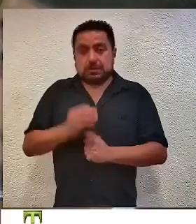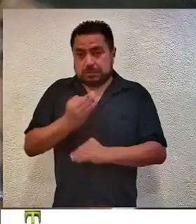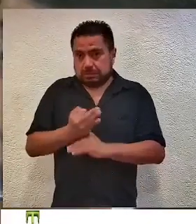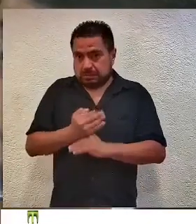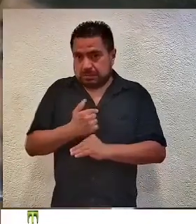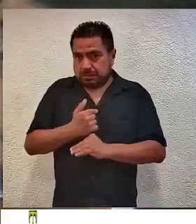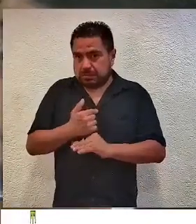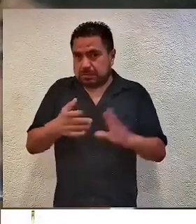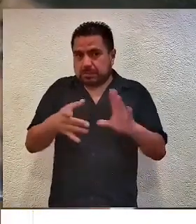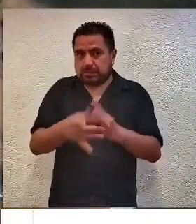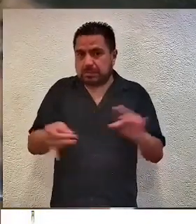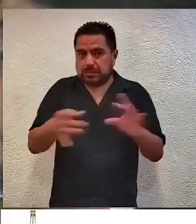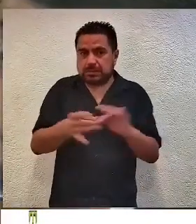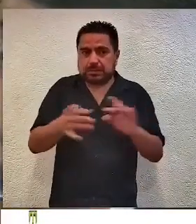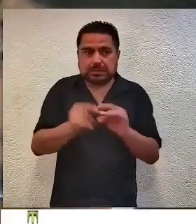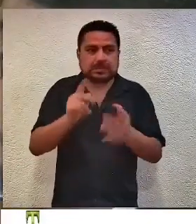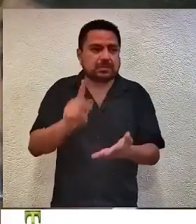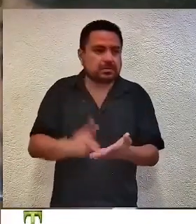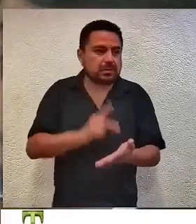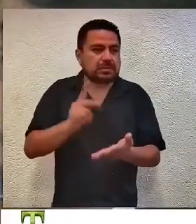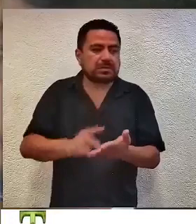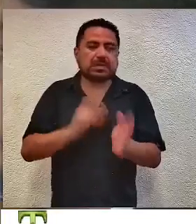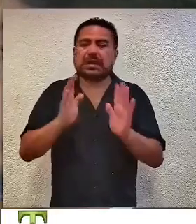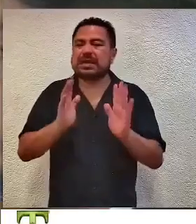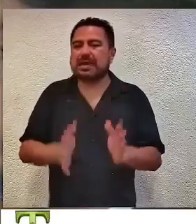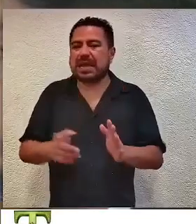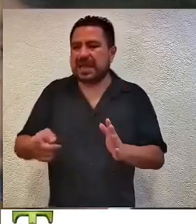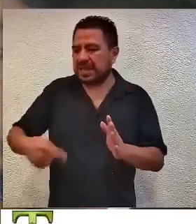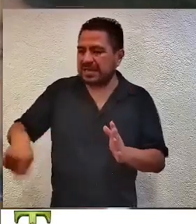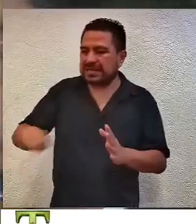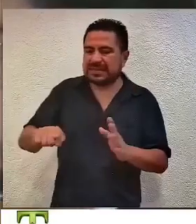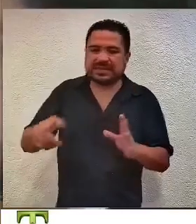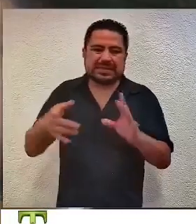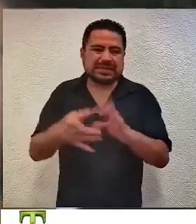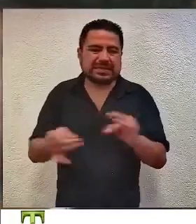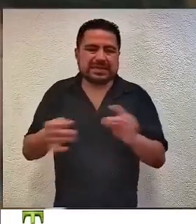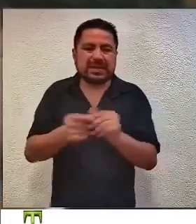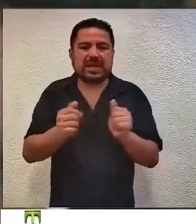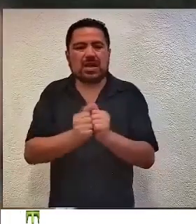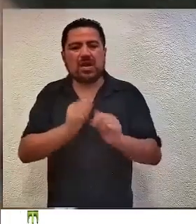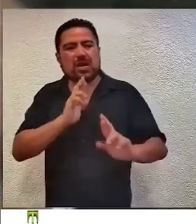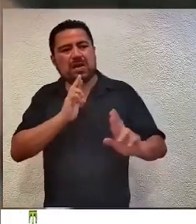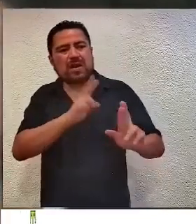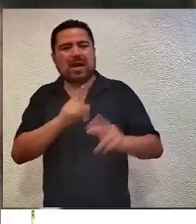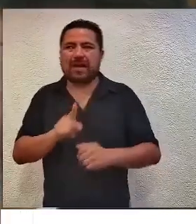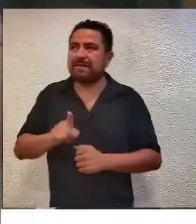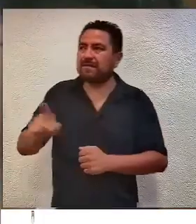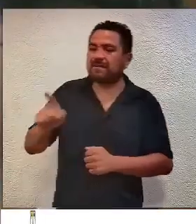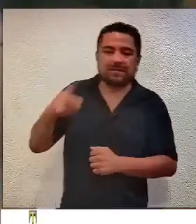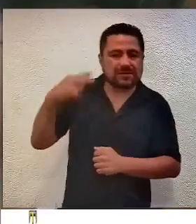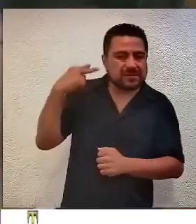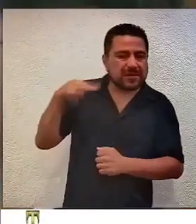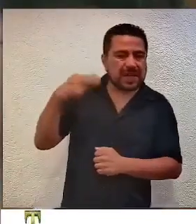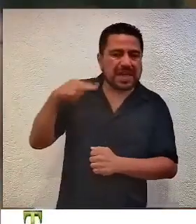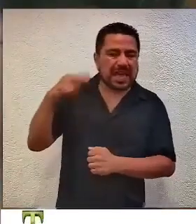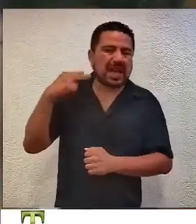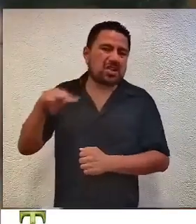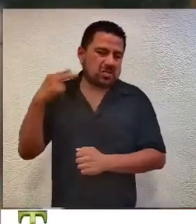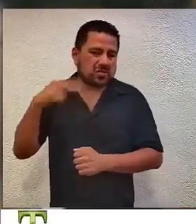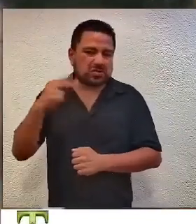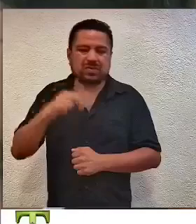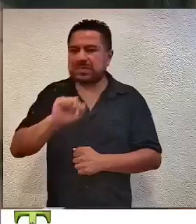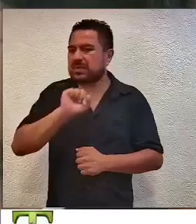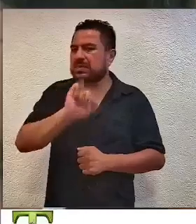porque ahí han reiterado el asunto de la resolución de Veracruz. La resolución de Veracruz